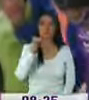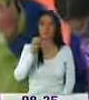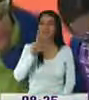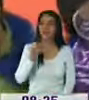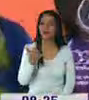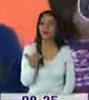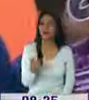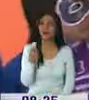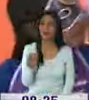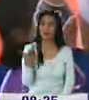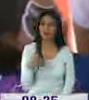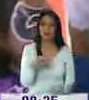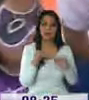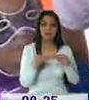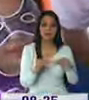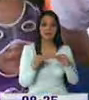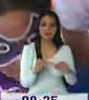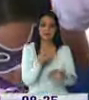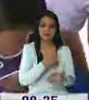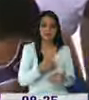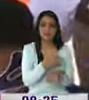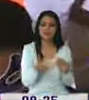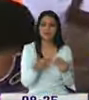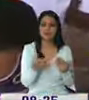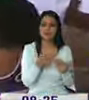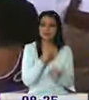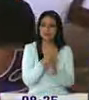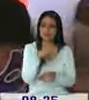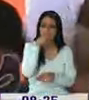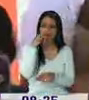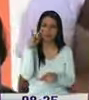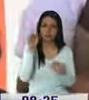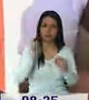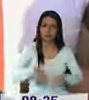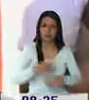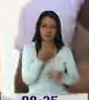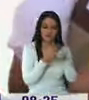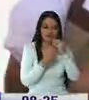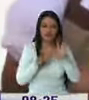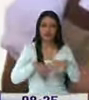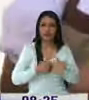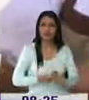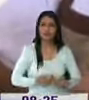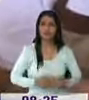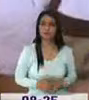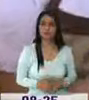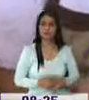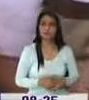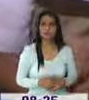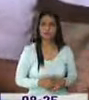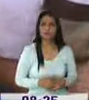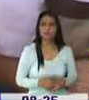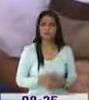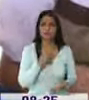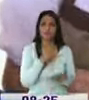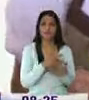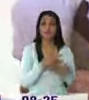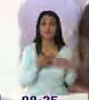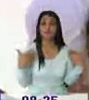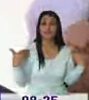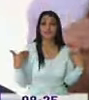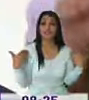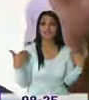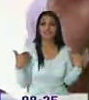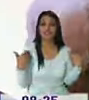tú enseñándoles una receta súper fácil, sencilla a los chicos para que sepan cómo alimentarse. Sí, estamos contentísimos dándoles de